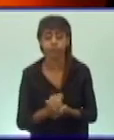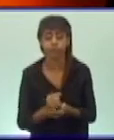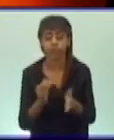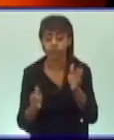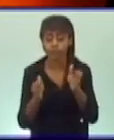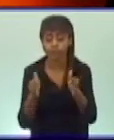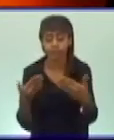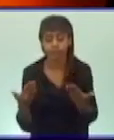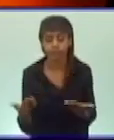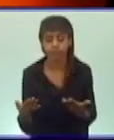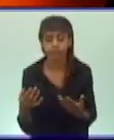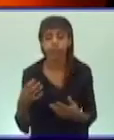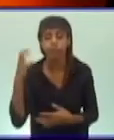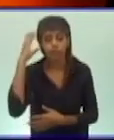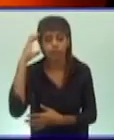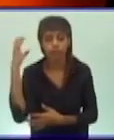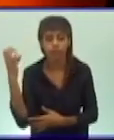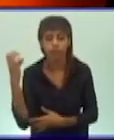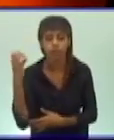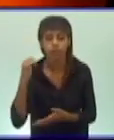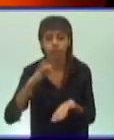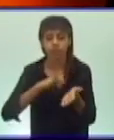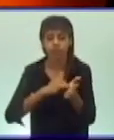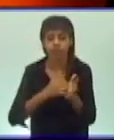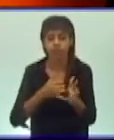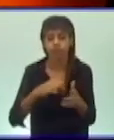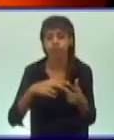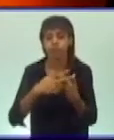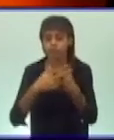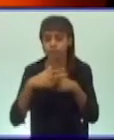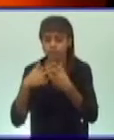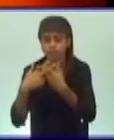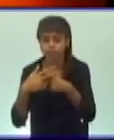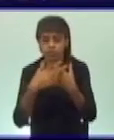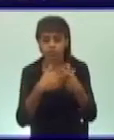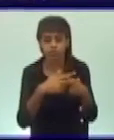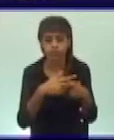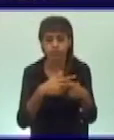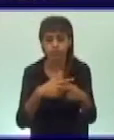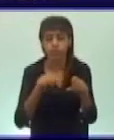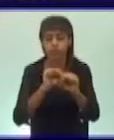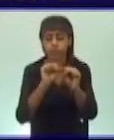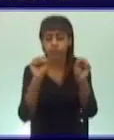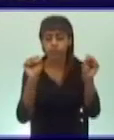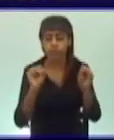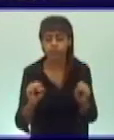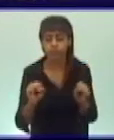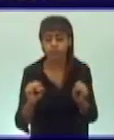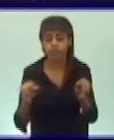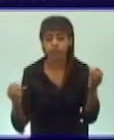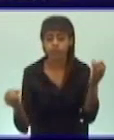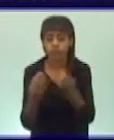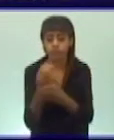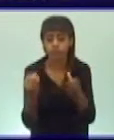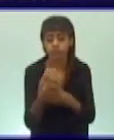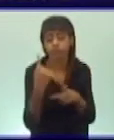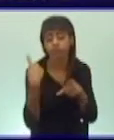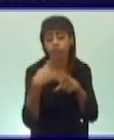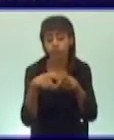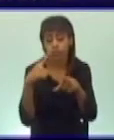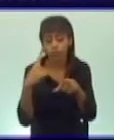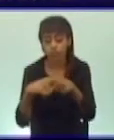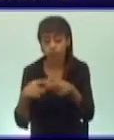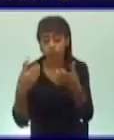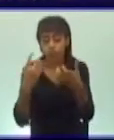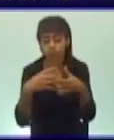el Estado está en función de perfeccionar su estructura y es cuando entonces se crean nuevas instituciones, los